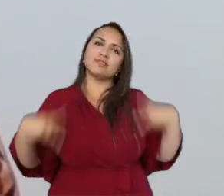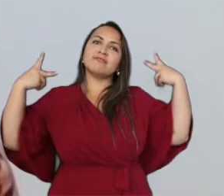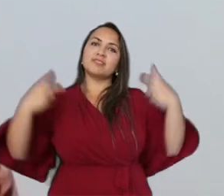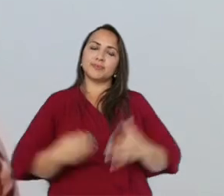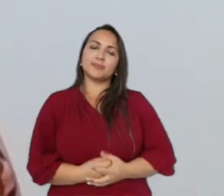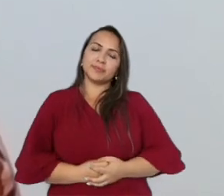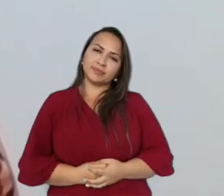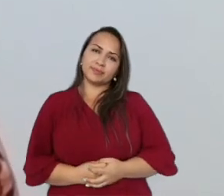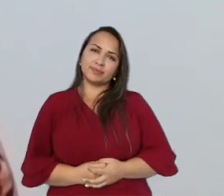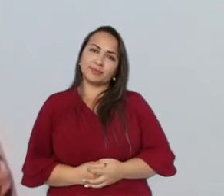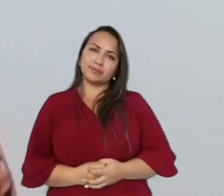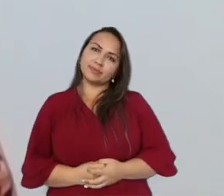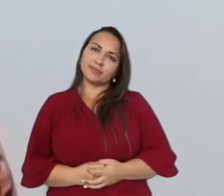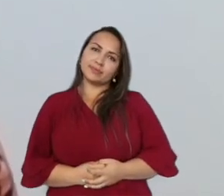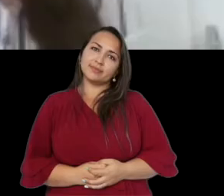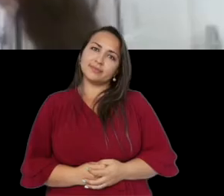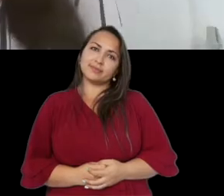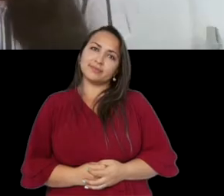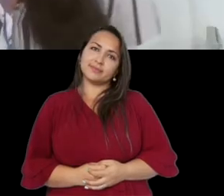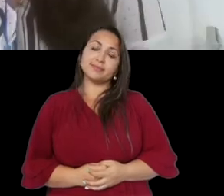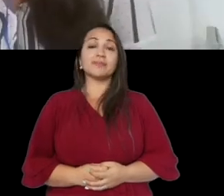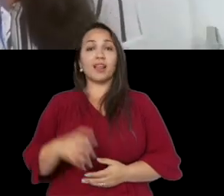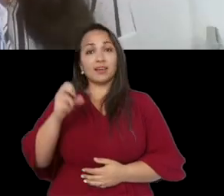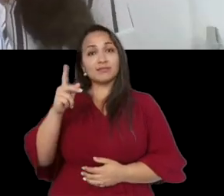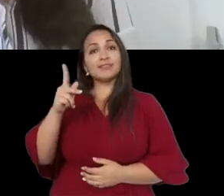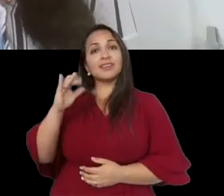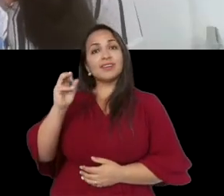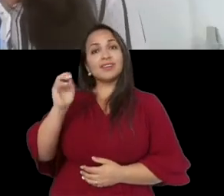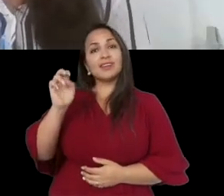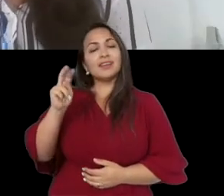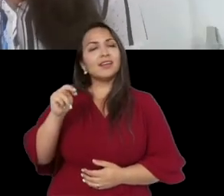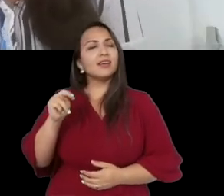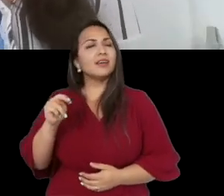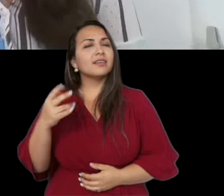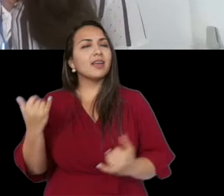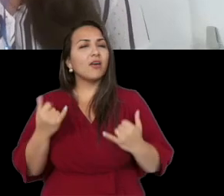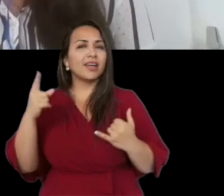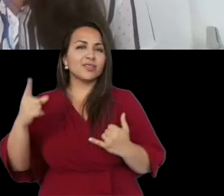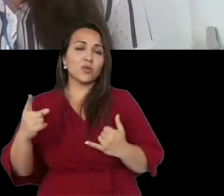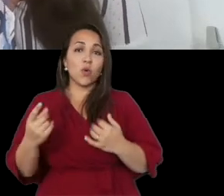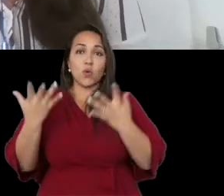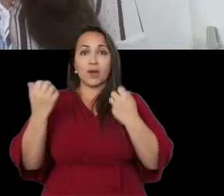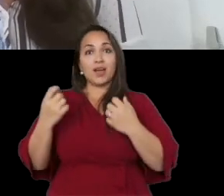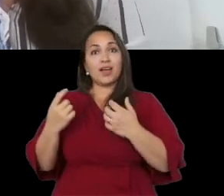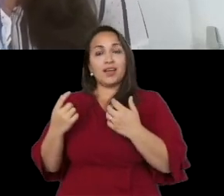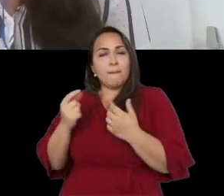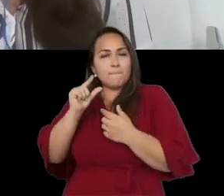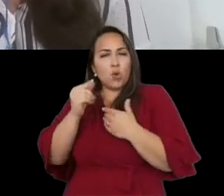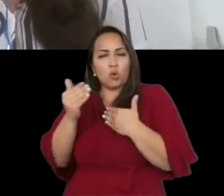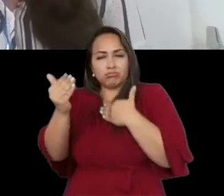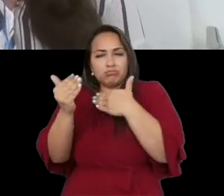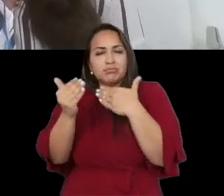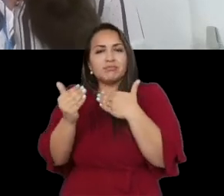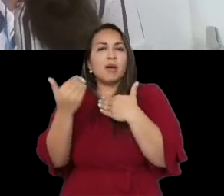vida. Ok, Carmen. Y también sé que ahora nos vas a deleitar en poco.